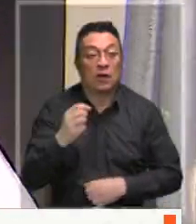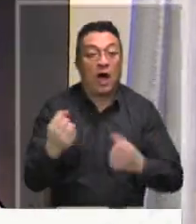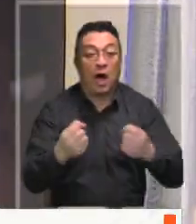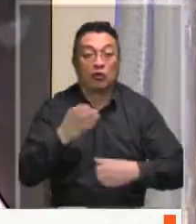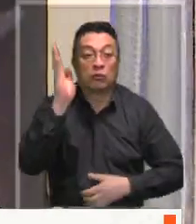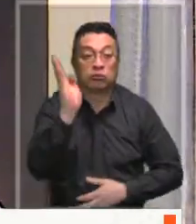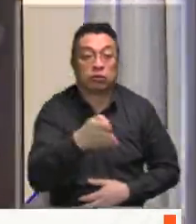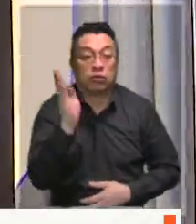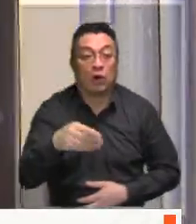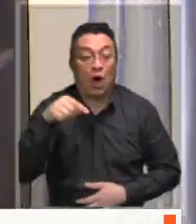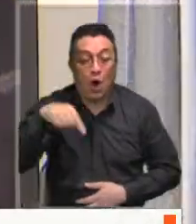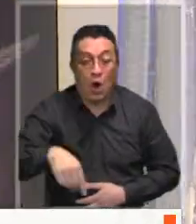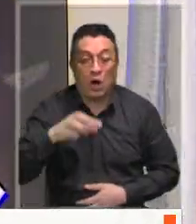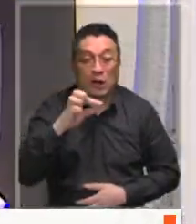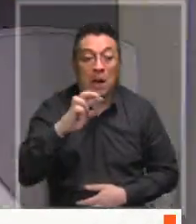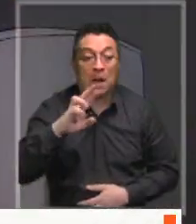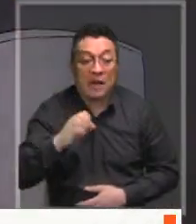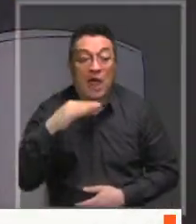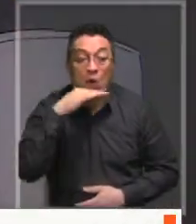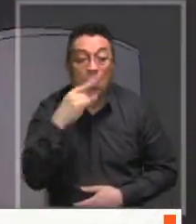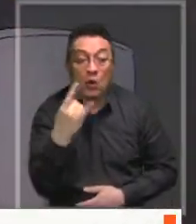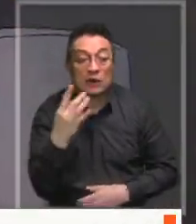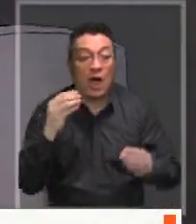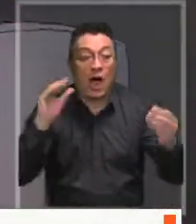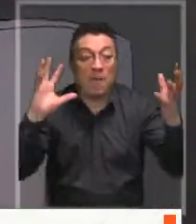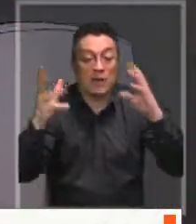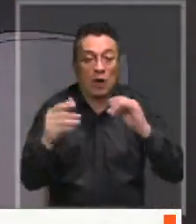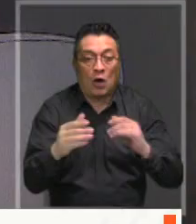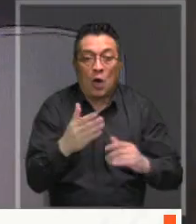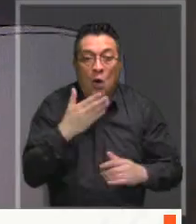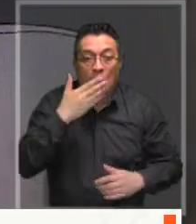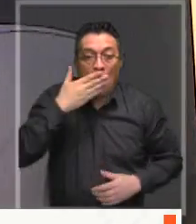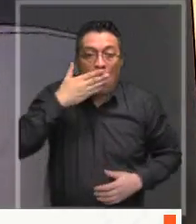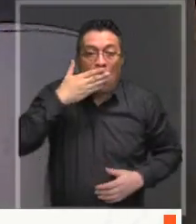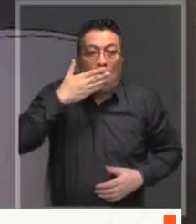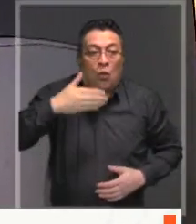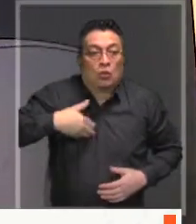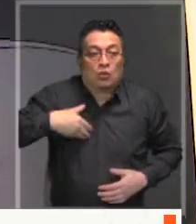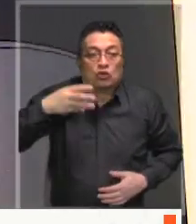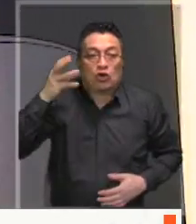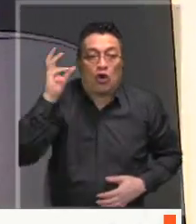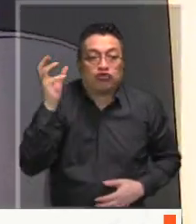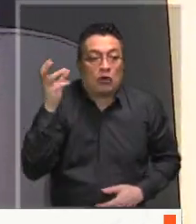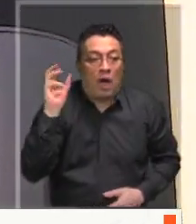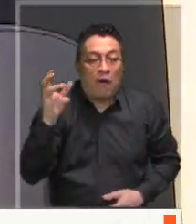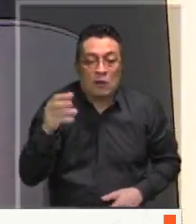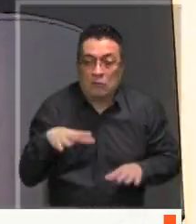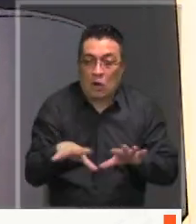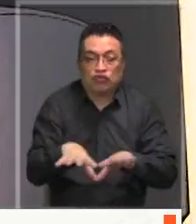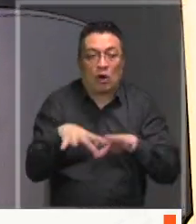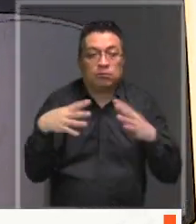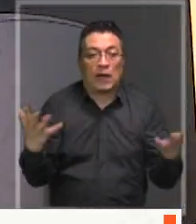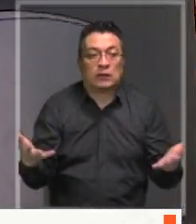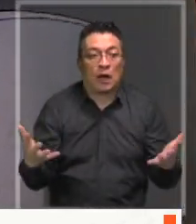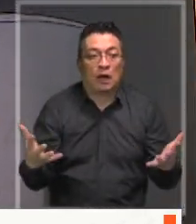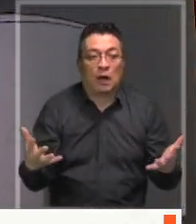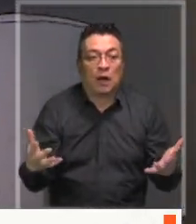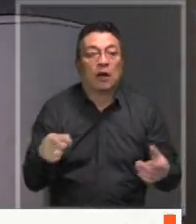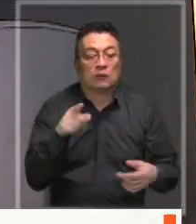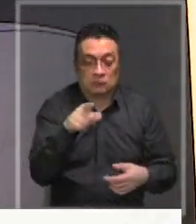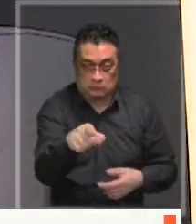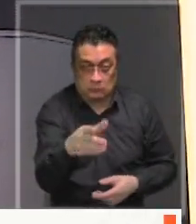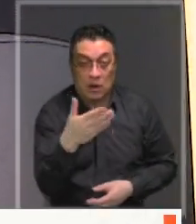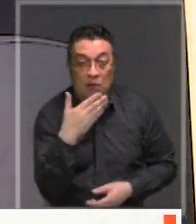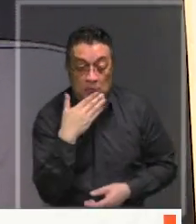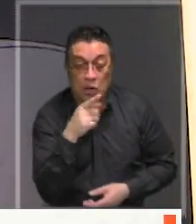porque hoy hay preemergencia ambiental? Uy, la verdad es que no tenía idea. Me pillaste de sorpresa. Así como esta